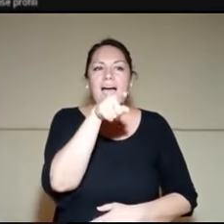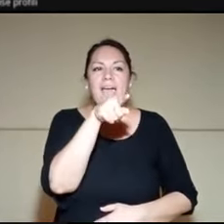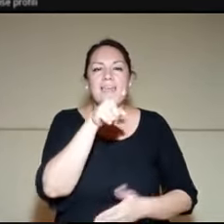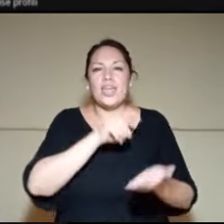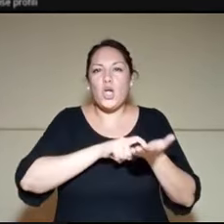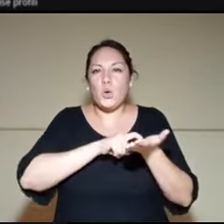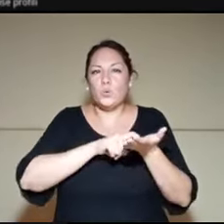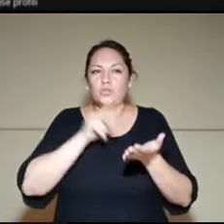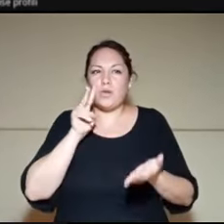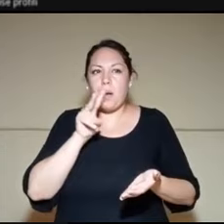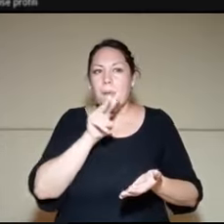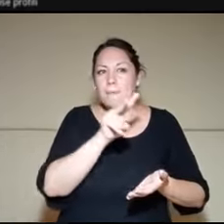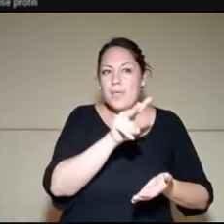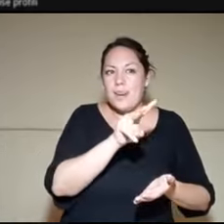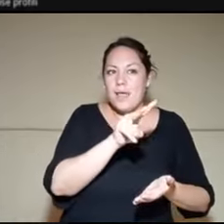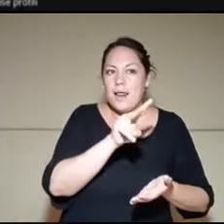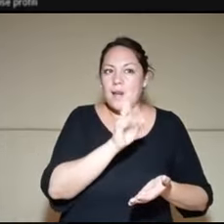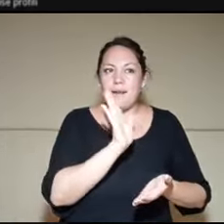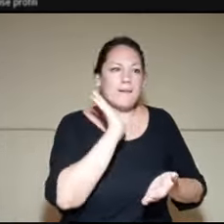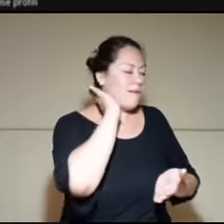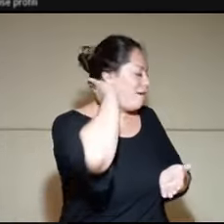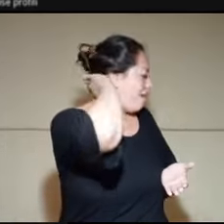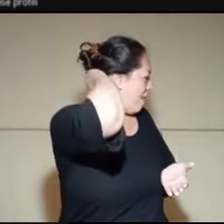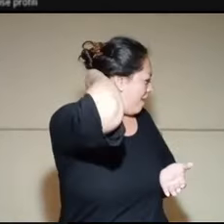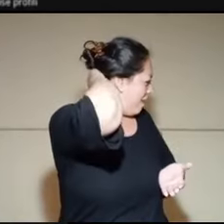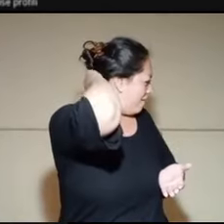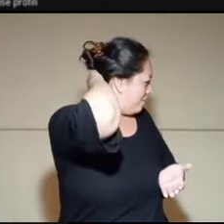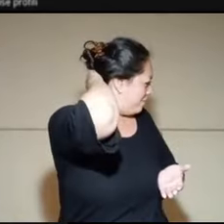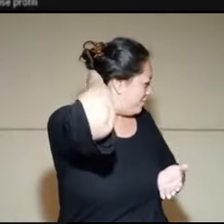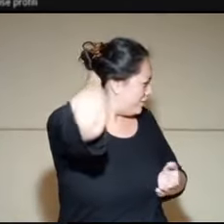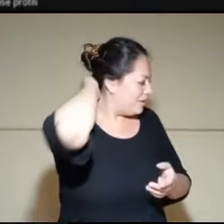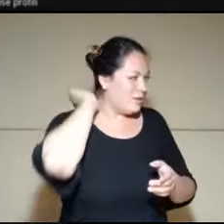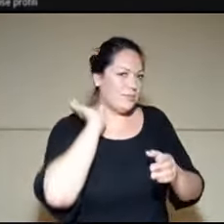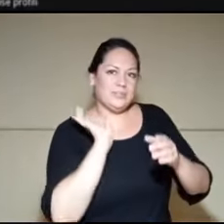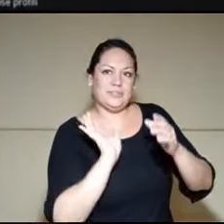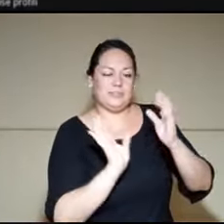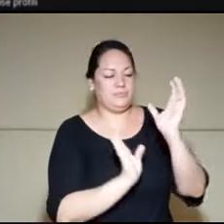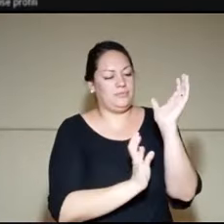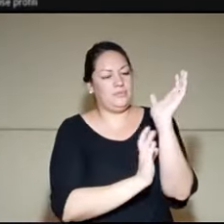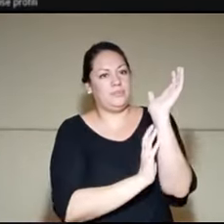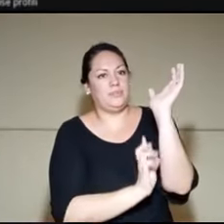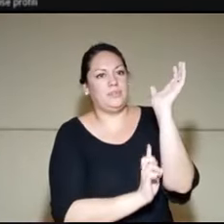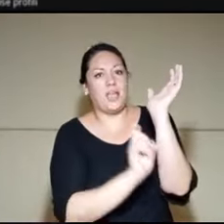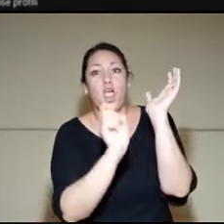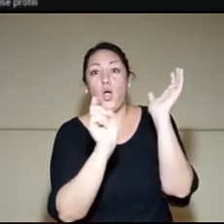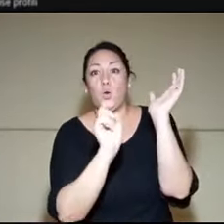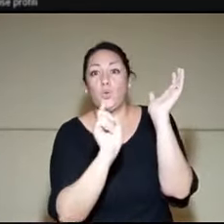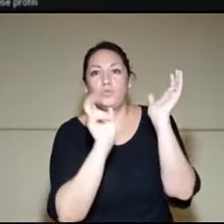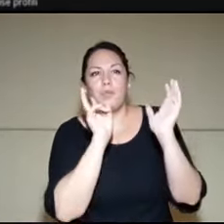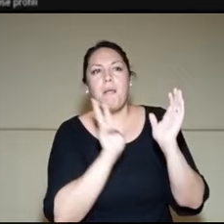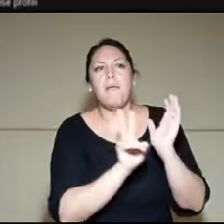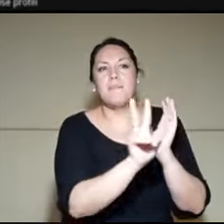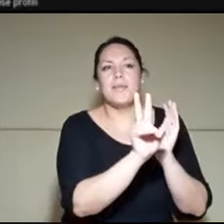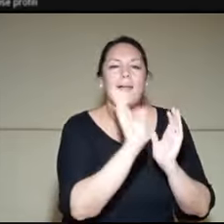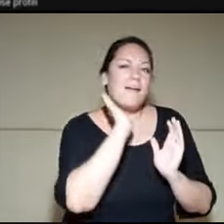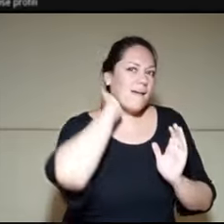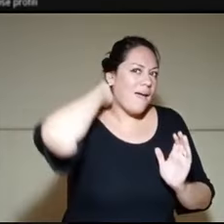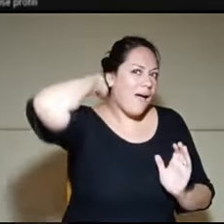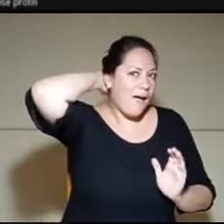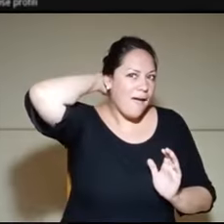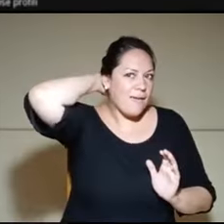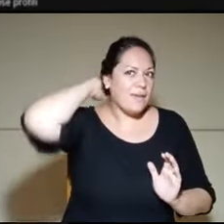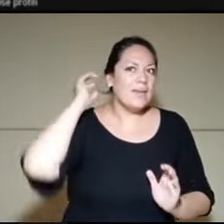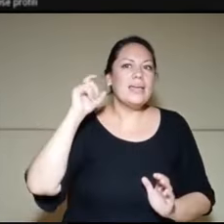ahí. Eso es lo que estamos viendo acá. Estamos viéndolo desde acá. ¿Sí? ¿Ven el cursor?